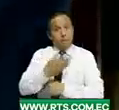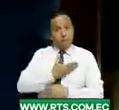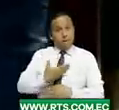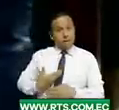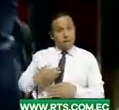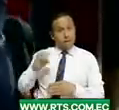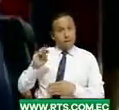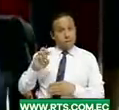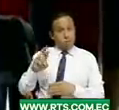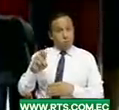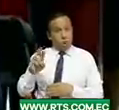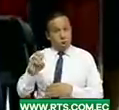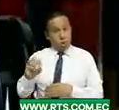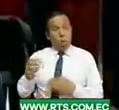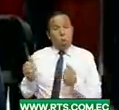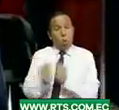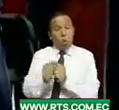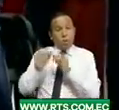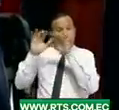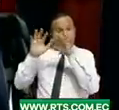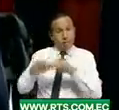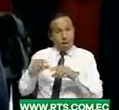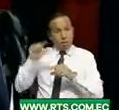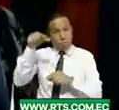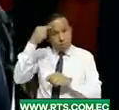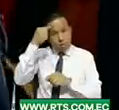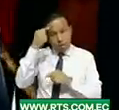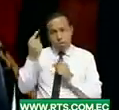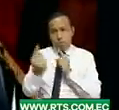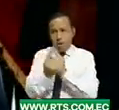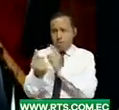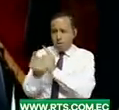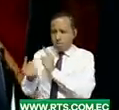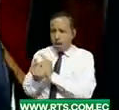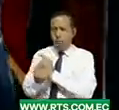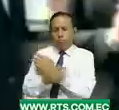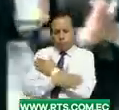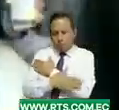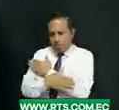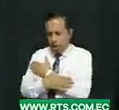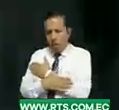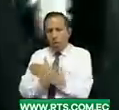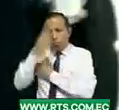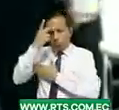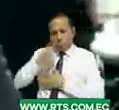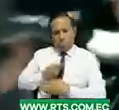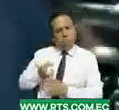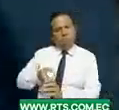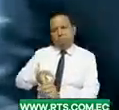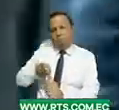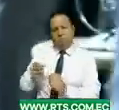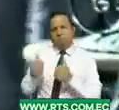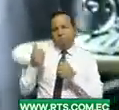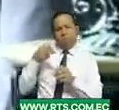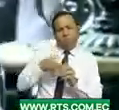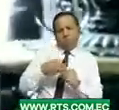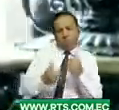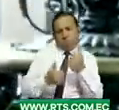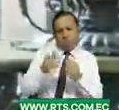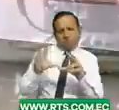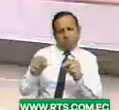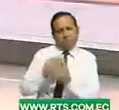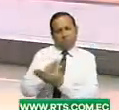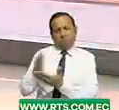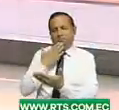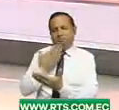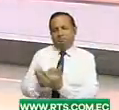Estado, dejó sellada su decisión, informó Héctor Romero. Las